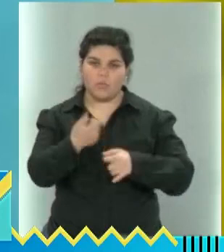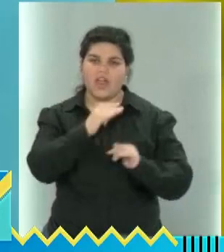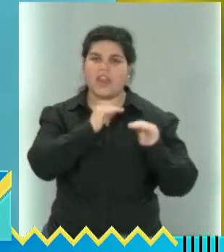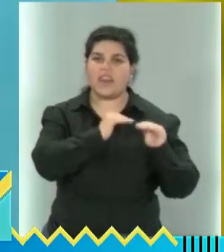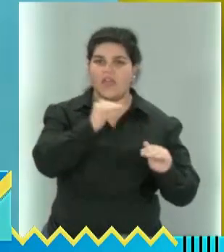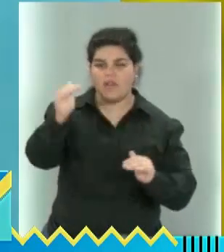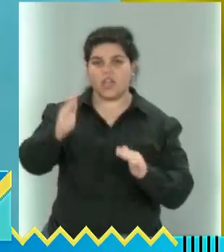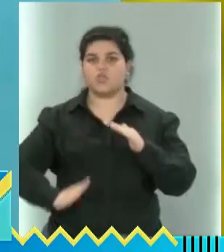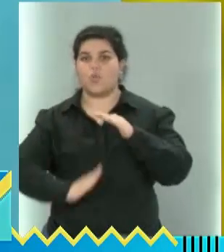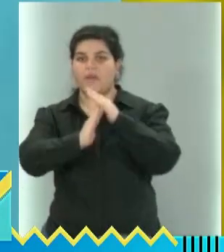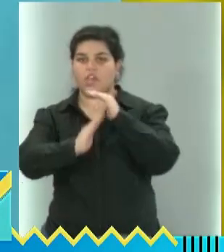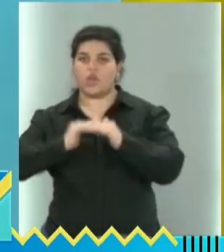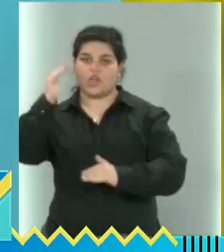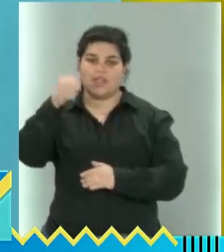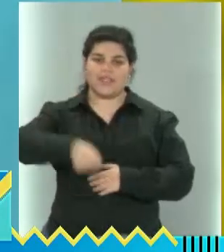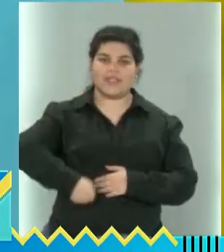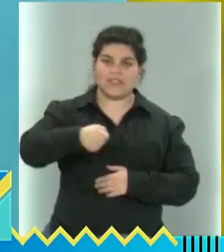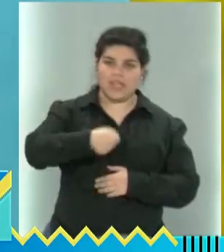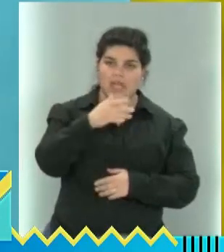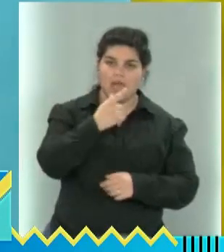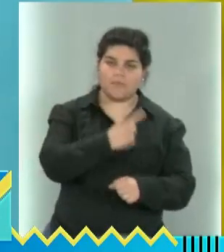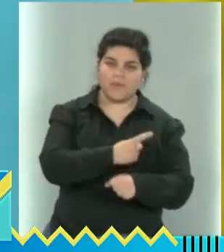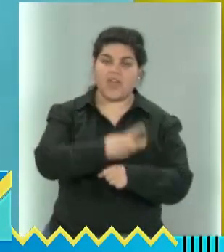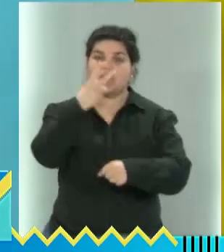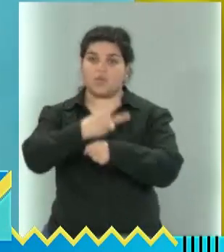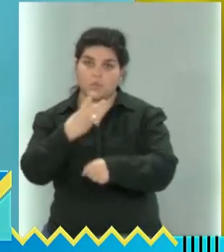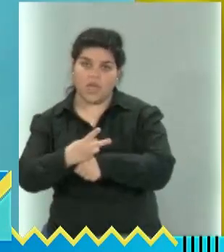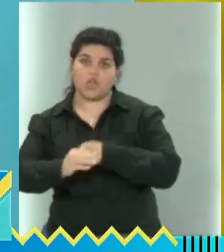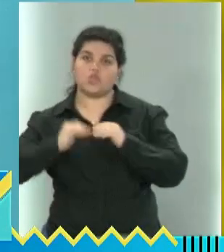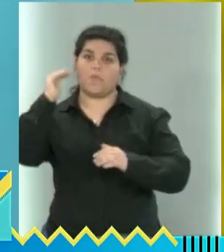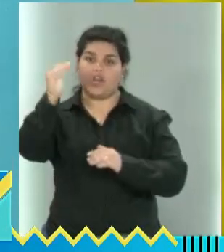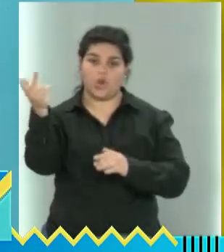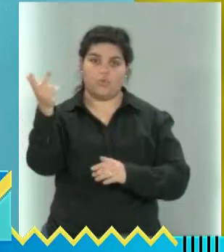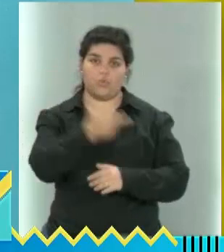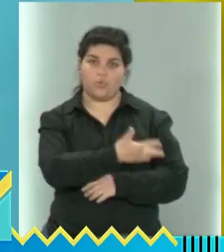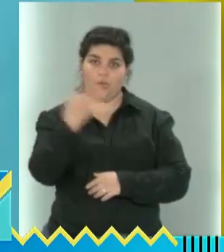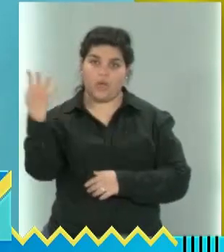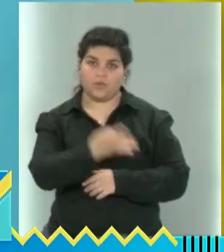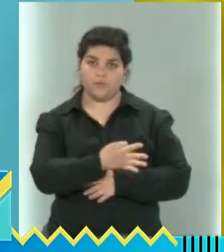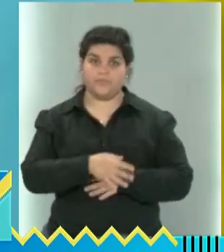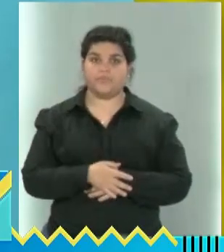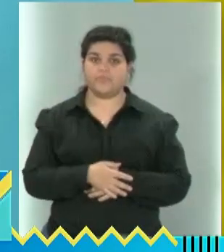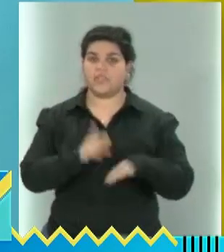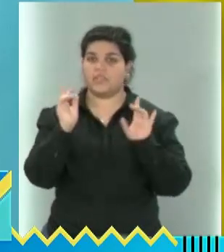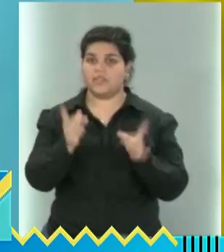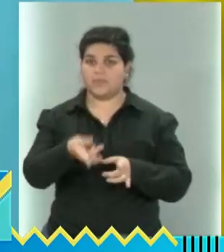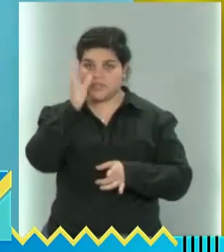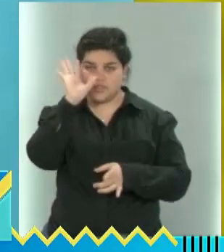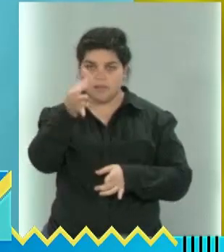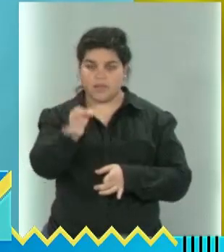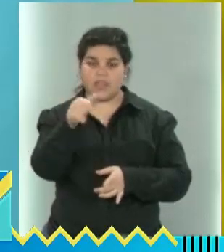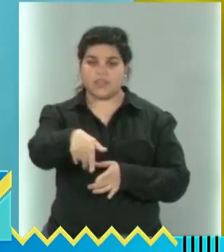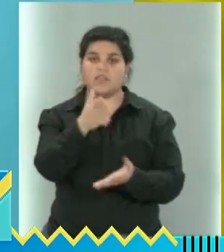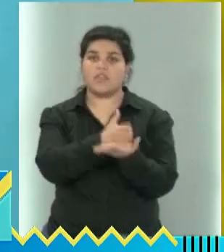supuesto, superior, inicial, primaria, secundaria y superior también, por supuesto. Recordar que tiene que ver con un derecho